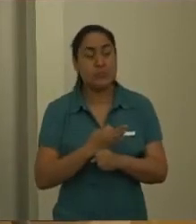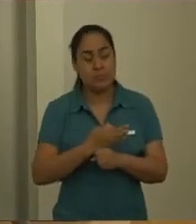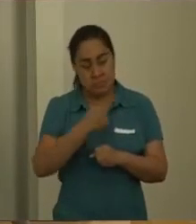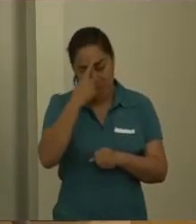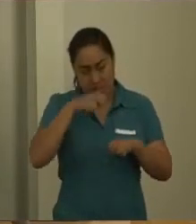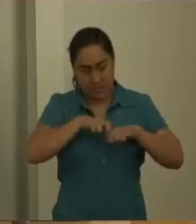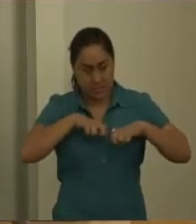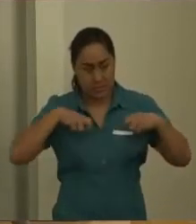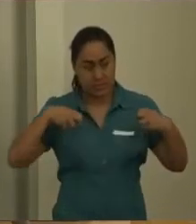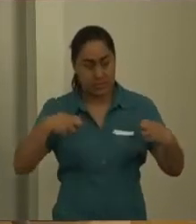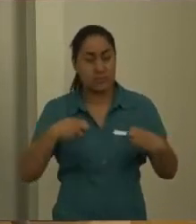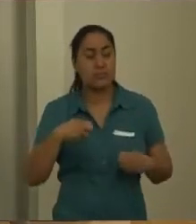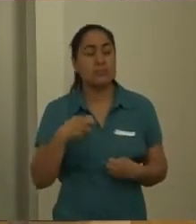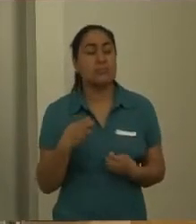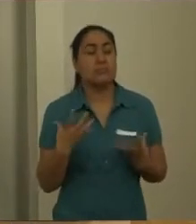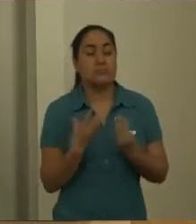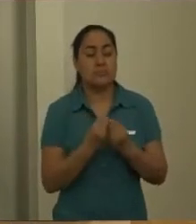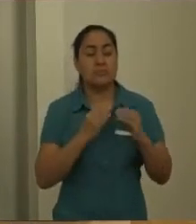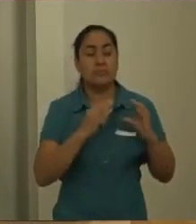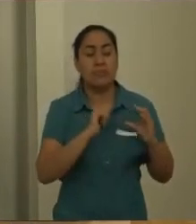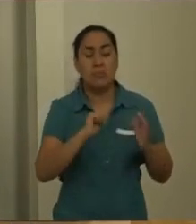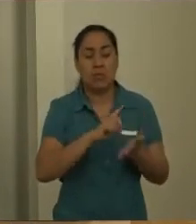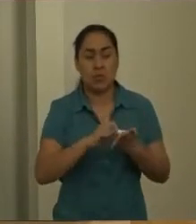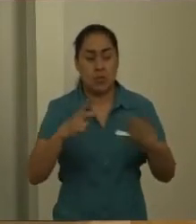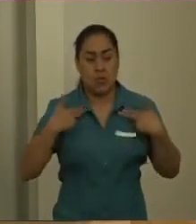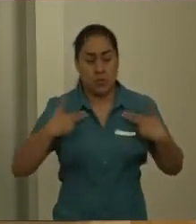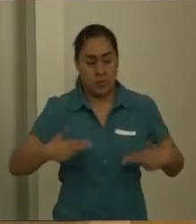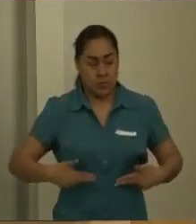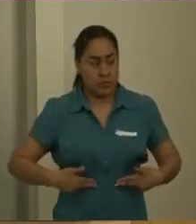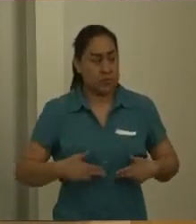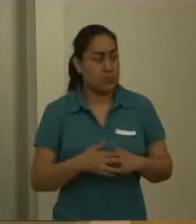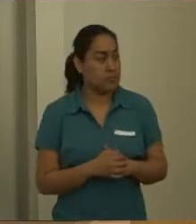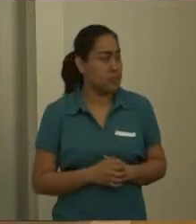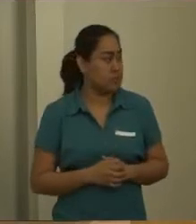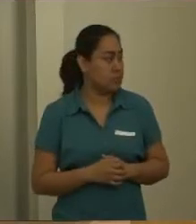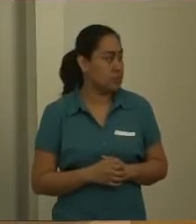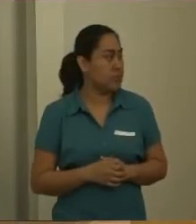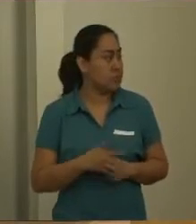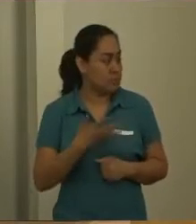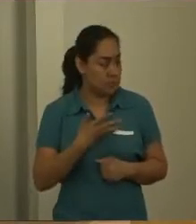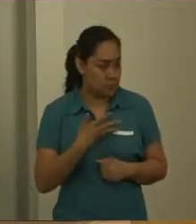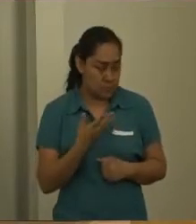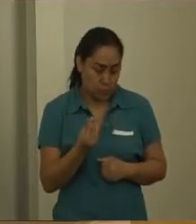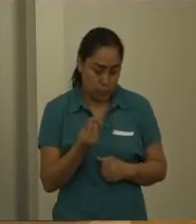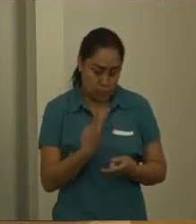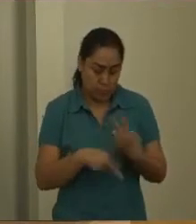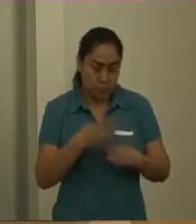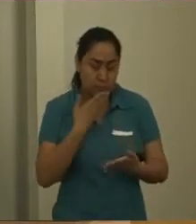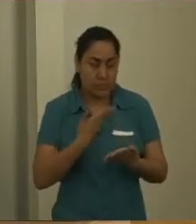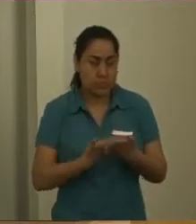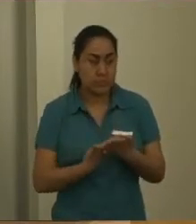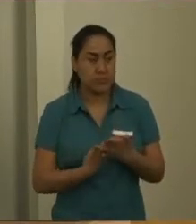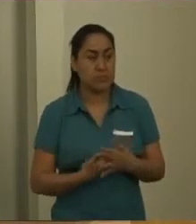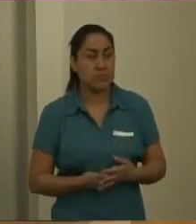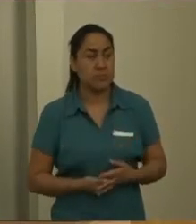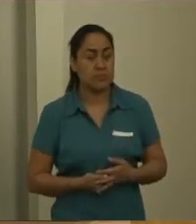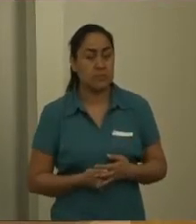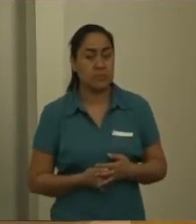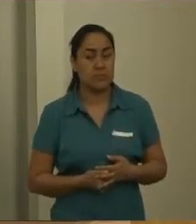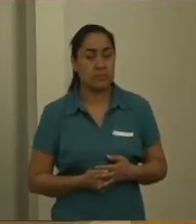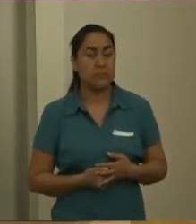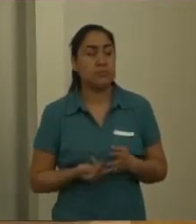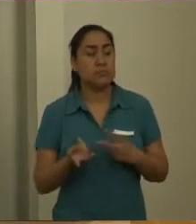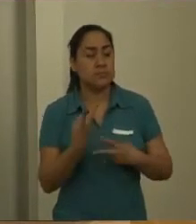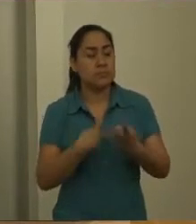seminario en el contexto de la cátedra en derechos humanos rodolfo stavenhagen tenemos el gusto de la